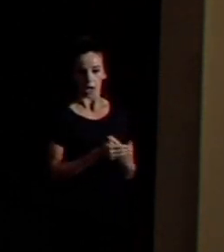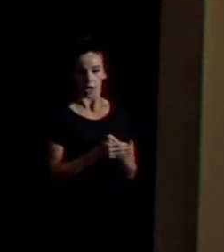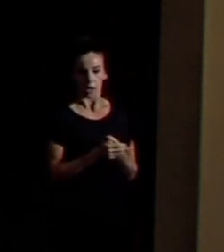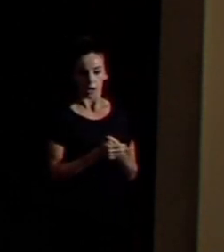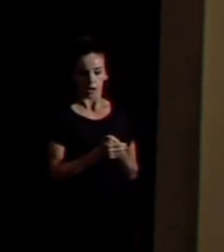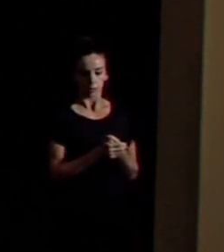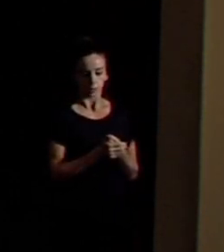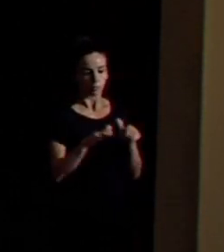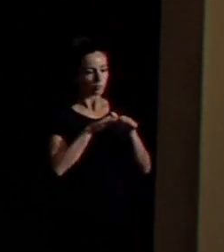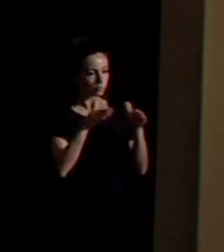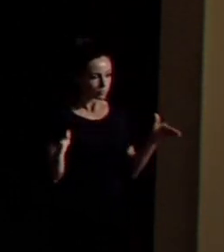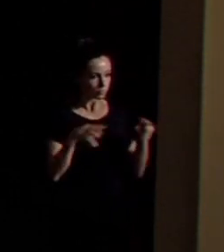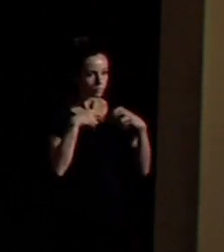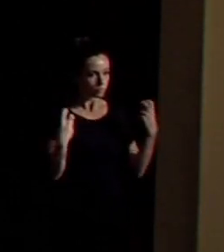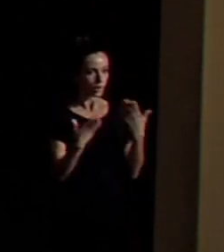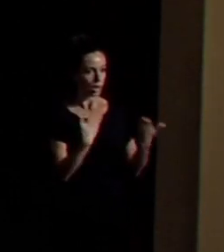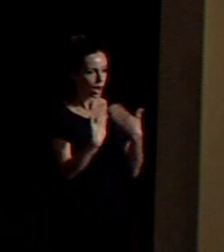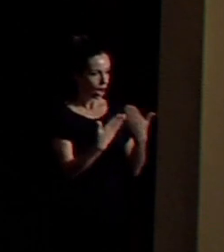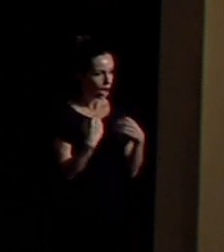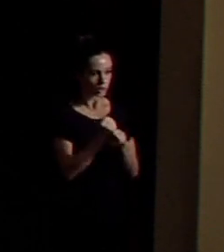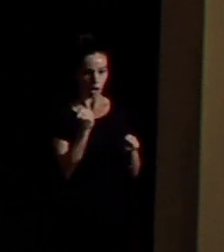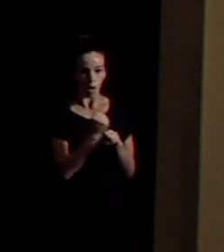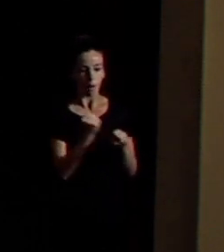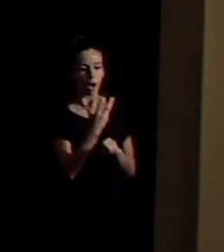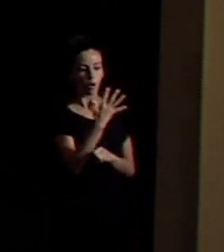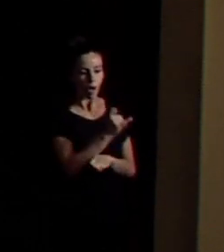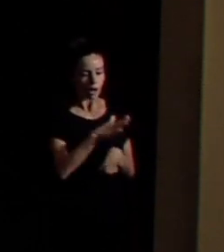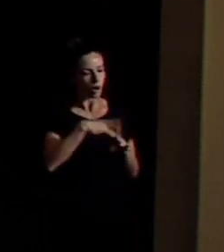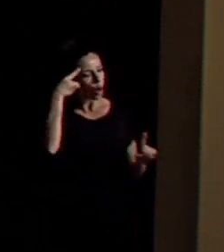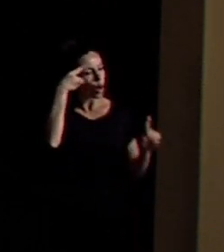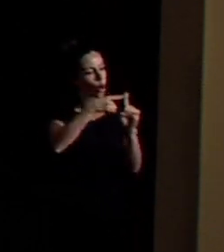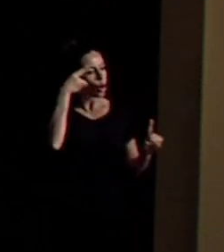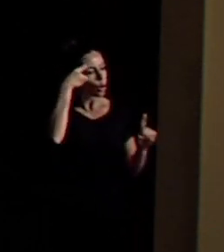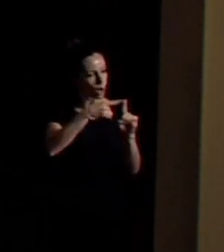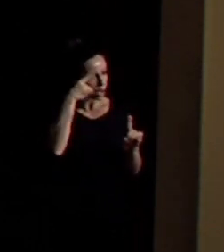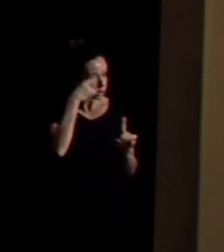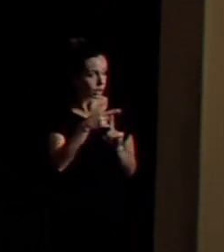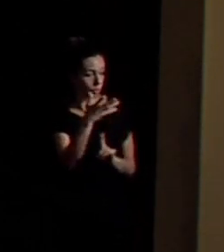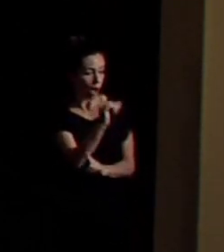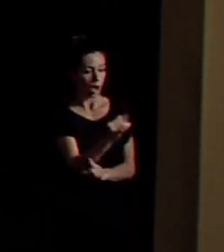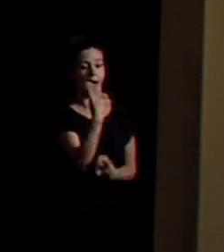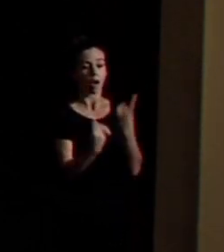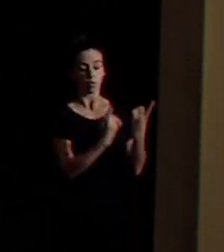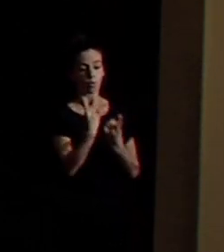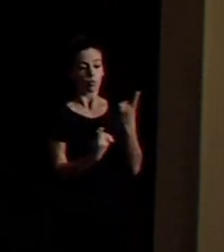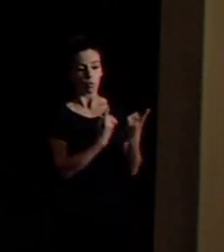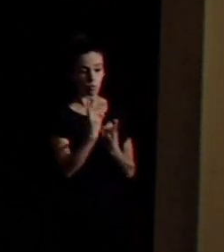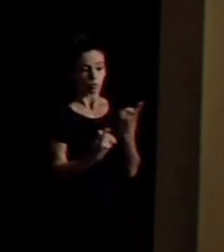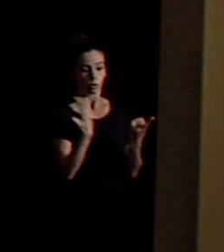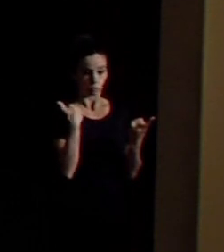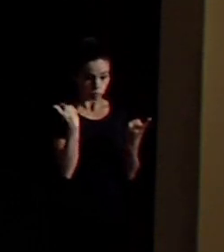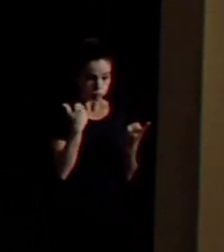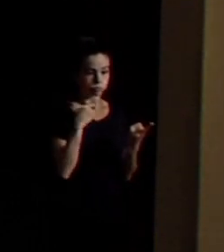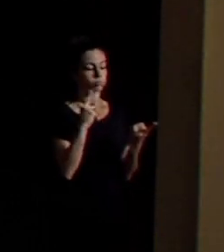que tiene su trabajo y que tiene sus iniciativas, que incluso algunas de ellas han sido abordadas